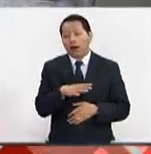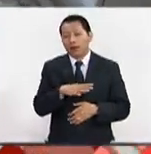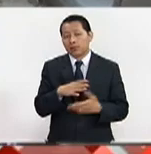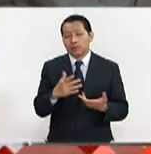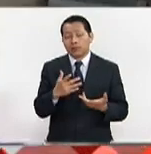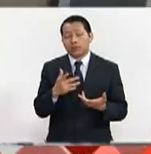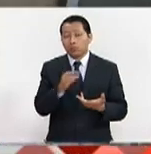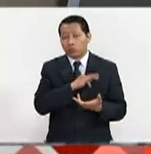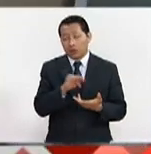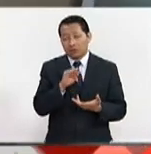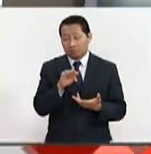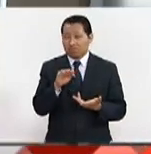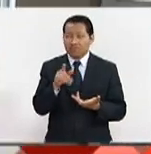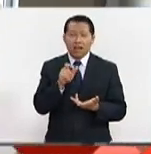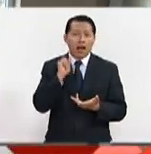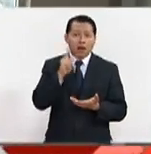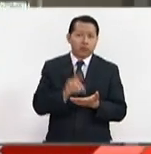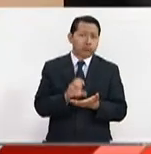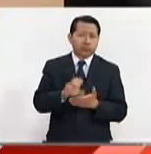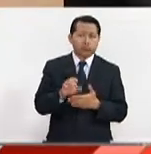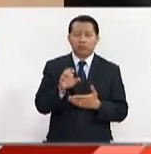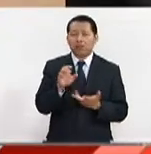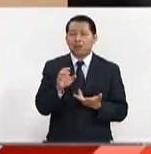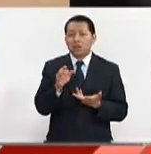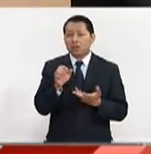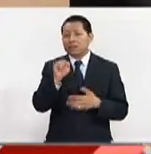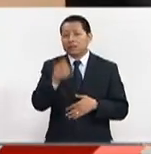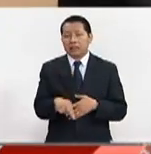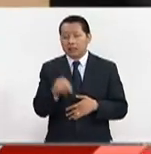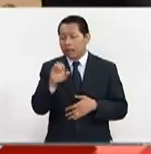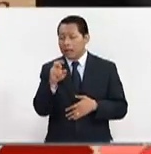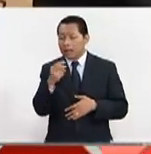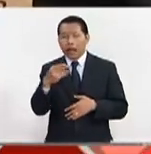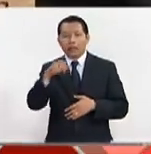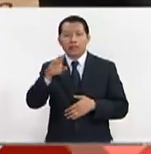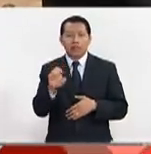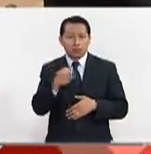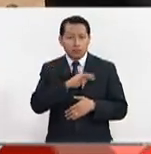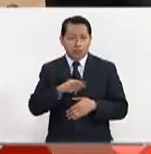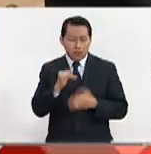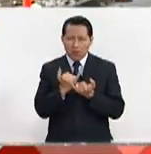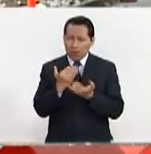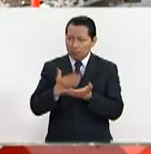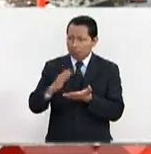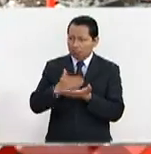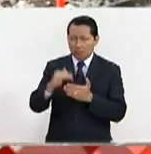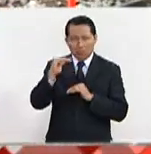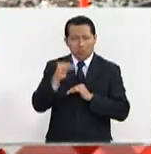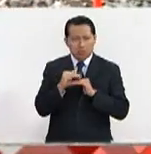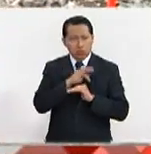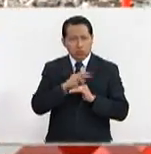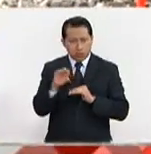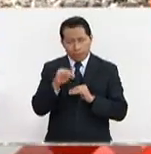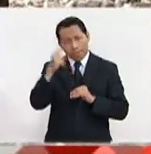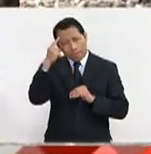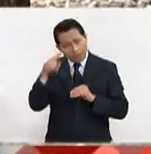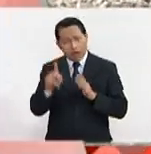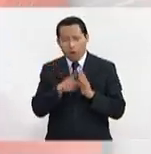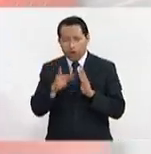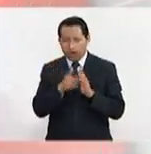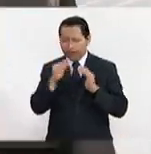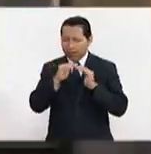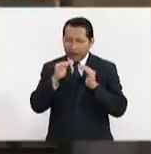entregar enganche, donde tengan todas las preferenciales muy bajas, para que la gente pueda en el menor tiempo posible recuperar su patrimonio.